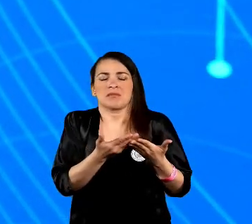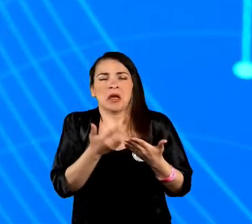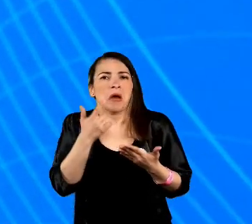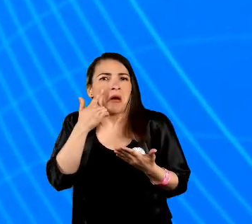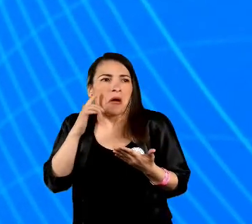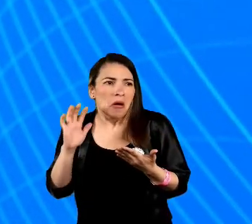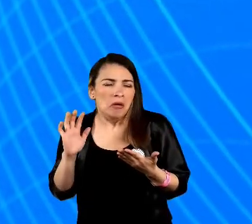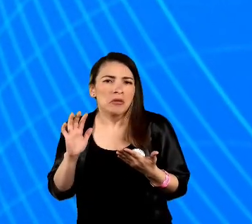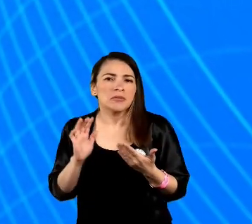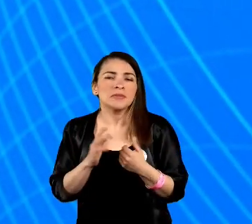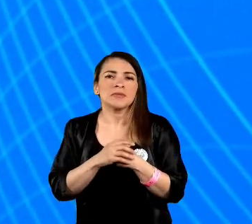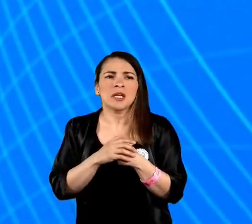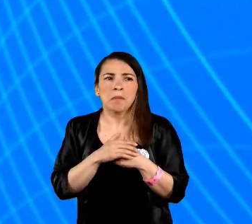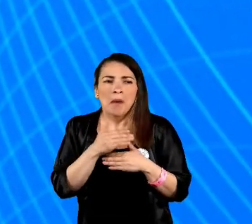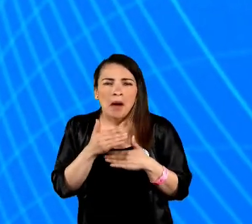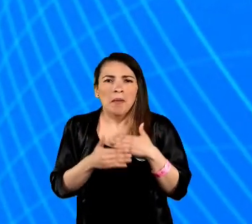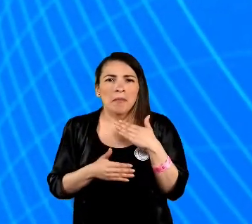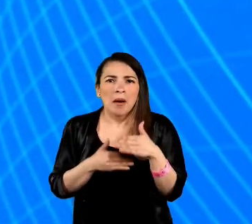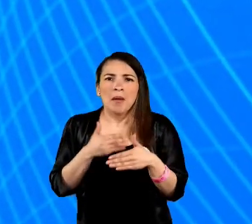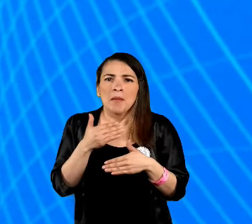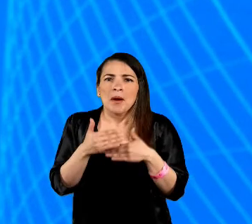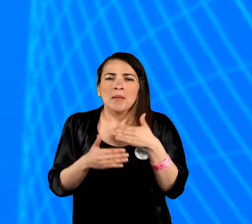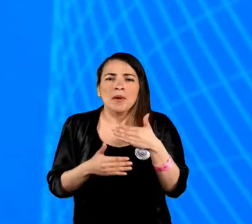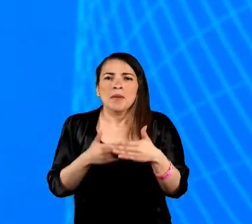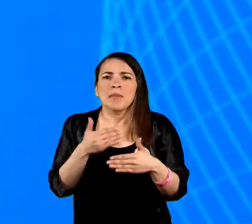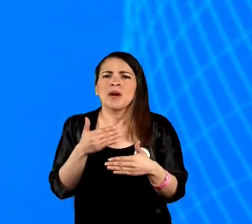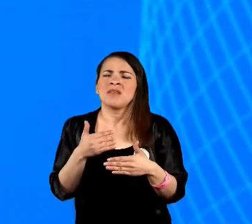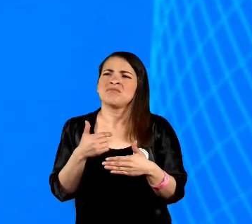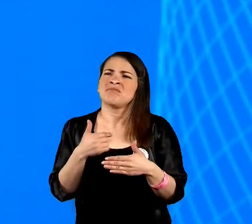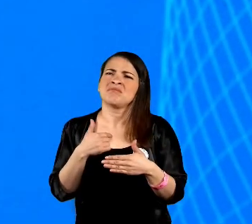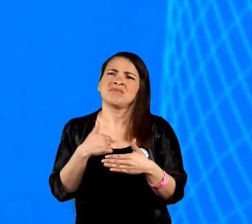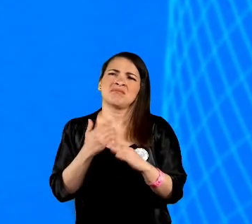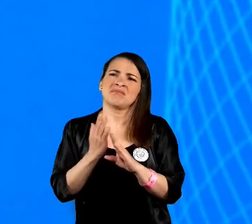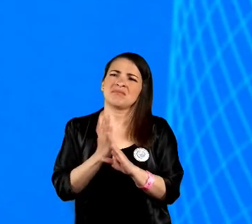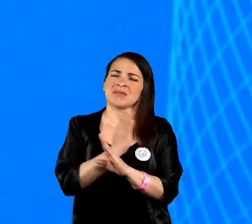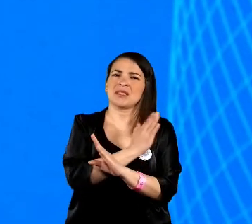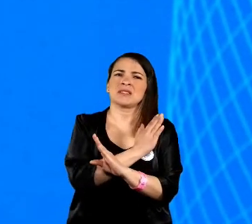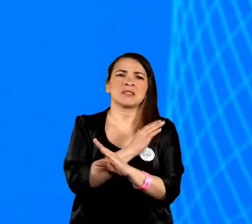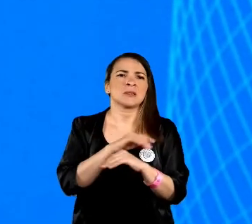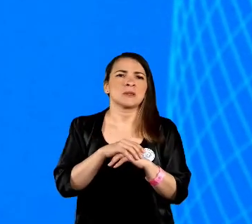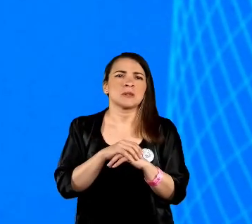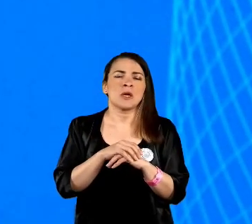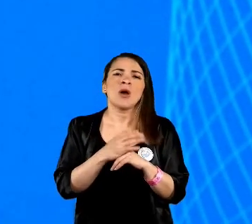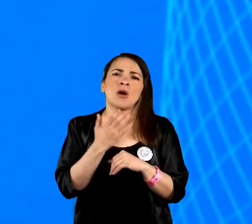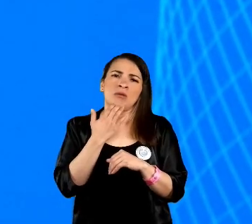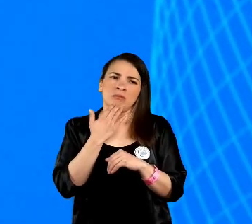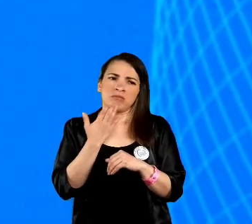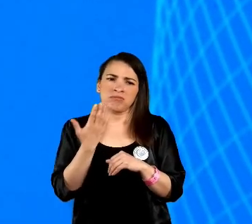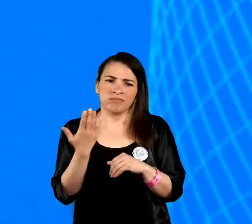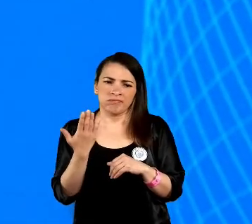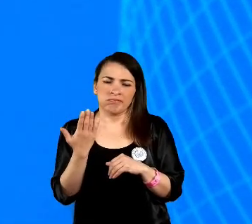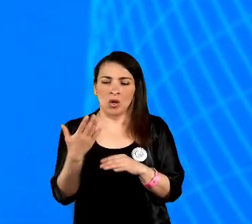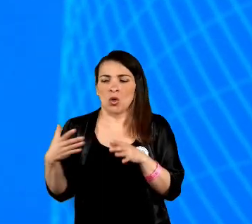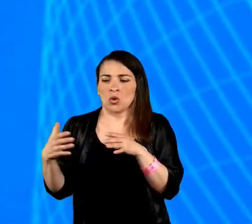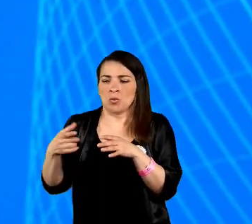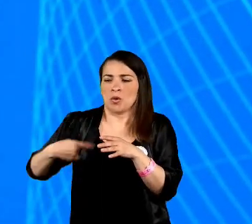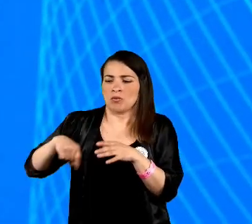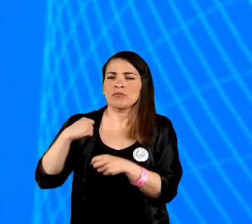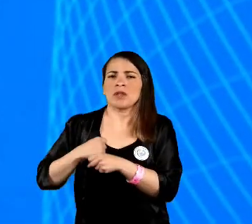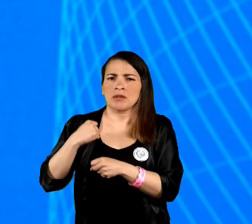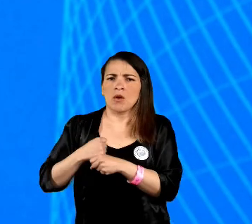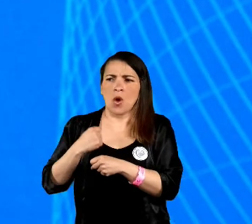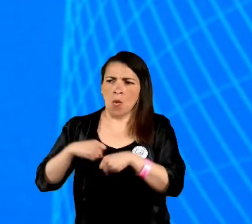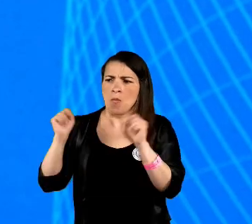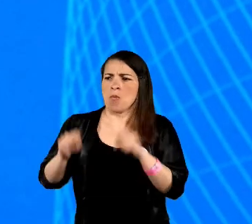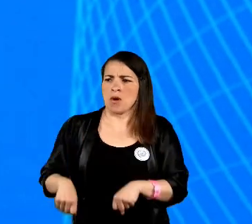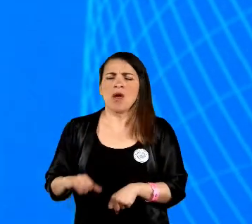que nunca más íbamos a volver a hacer algo que no estuviera dentro de las skill del equipo de trabajo